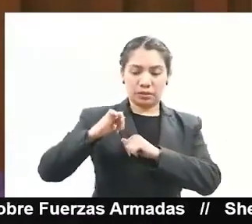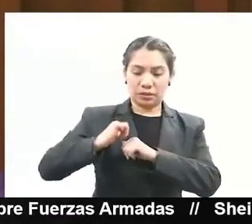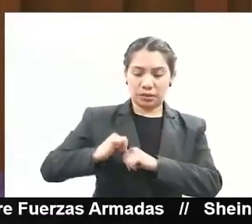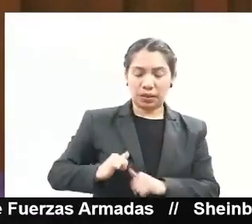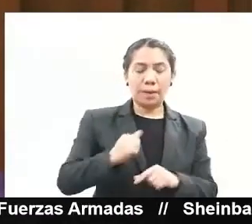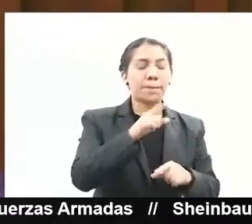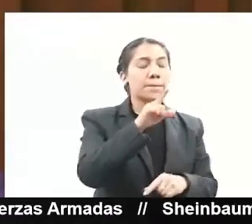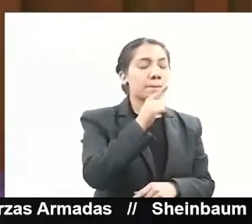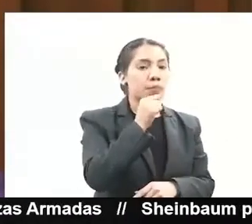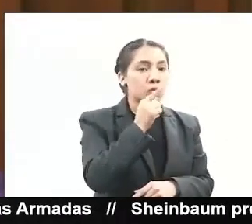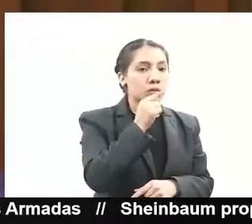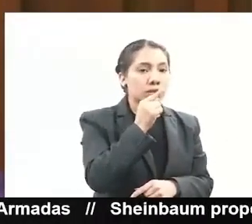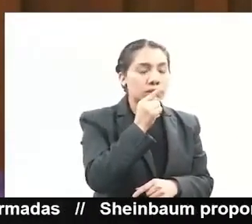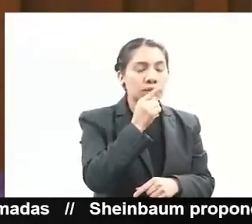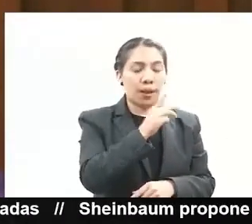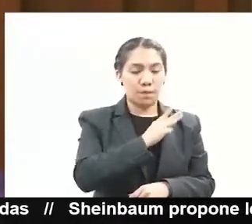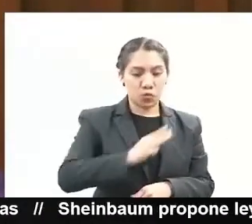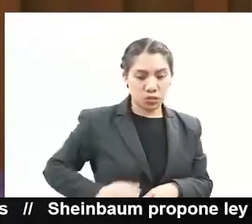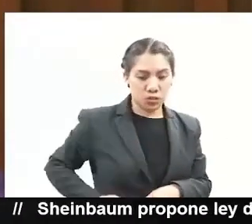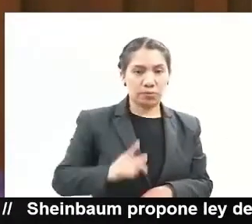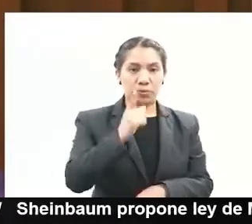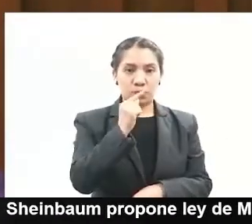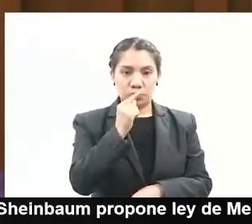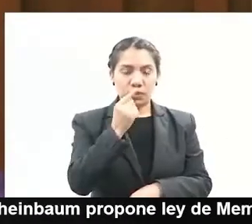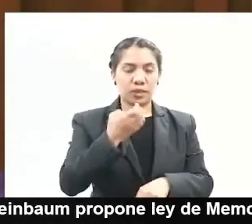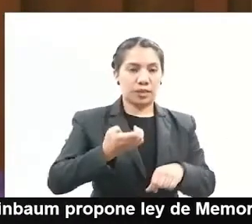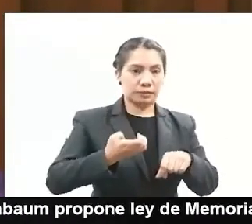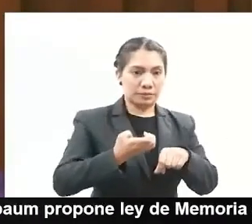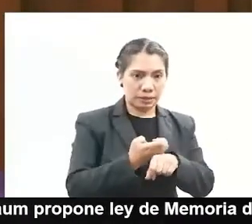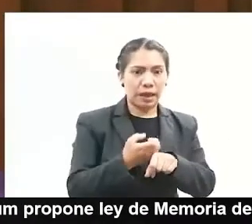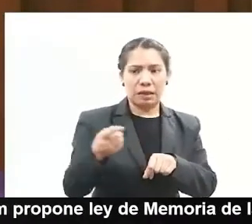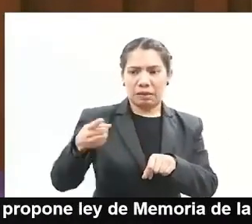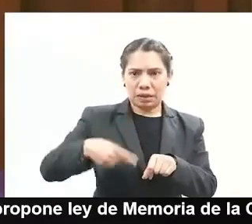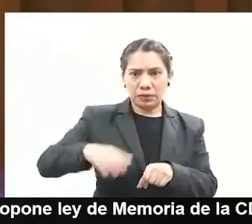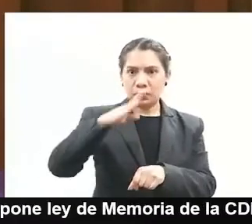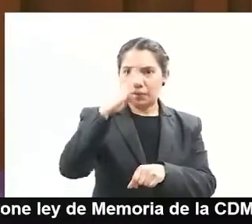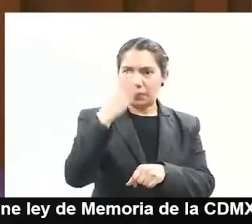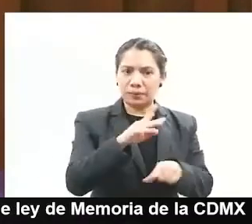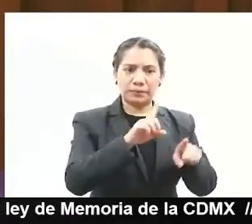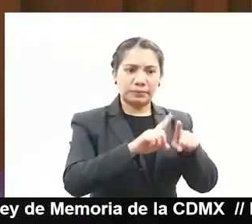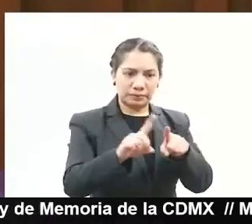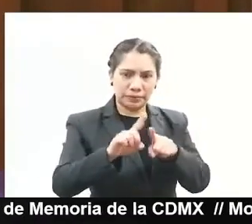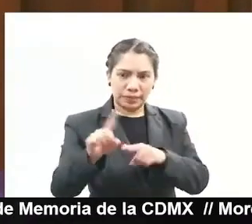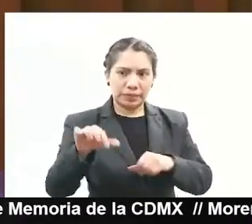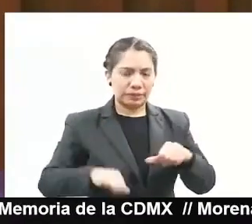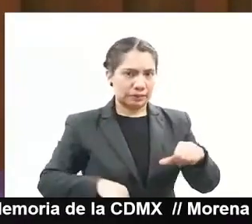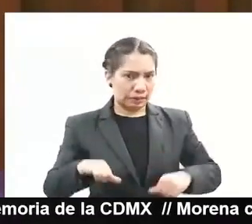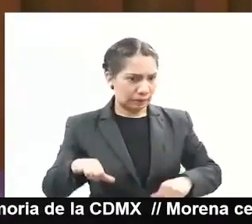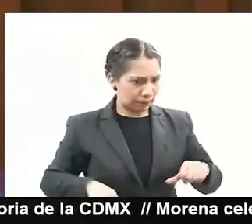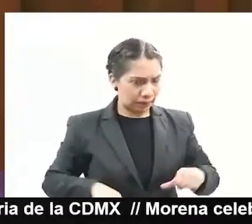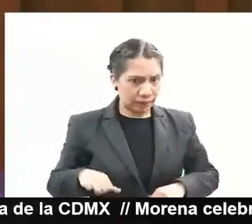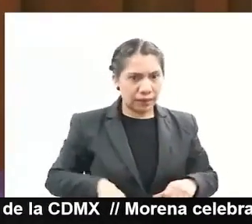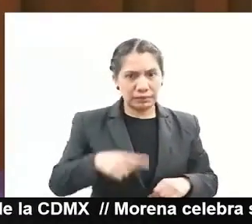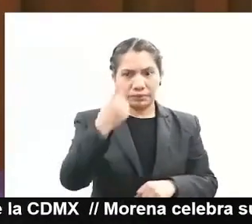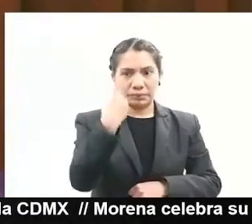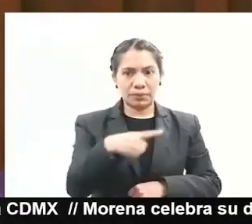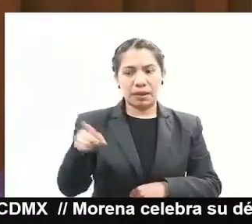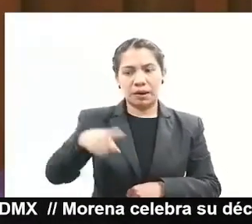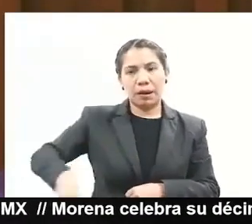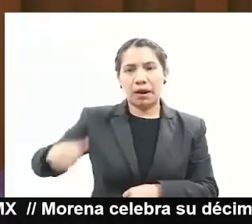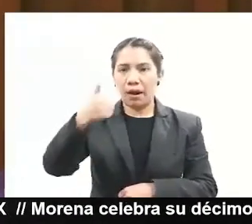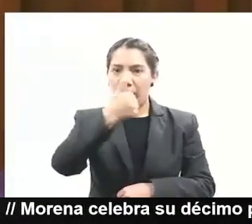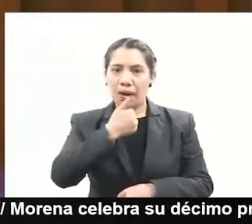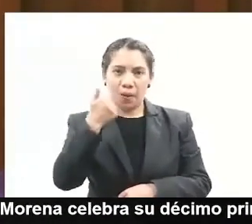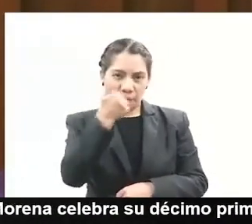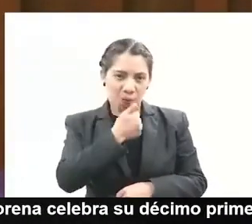Estatal, hacían seguimiento en tiempo real de todas las actividades de los normalistas. Ustedes conocen que se